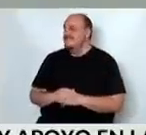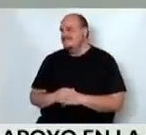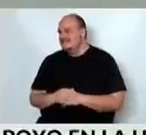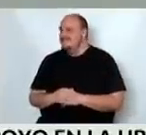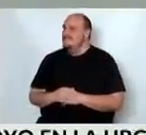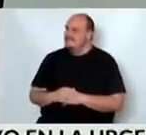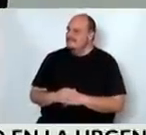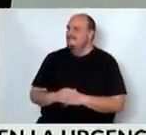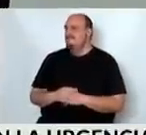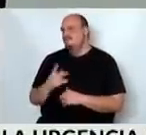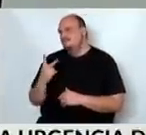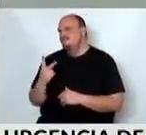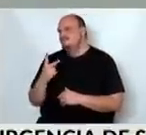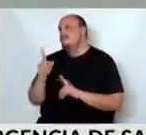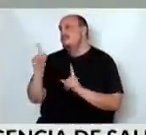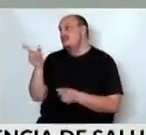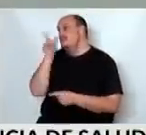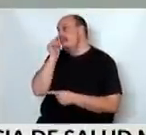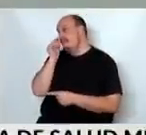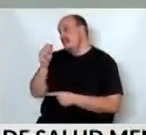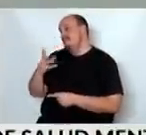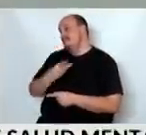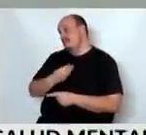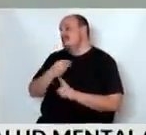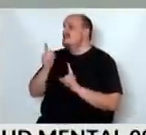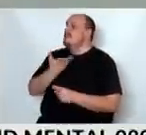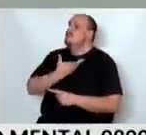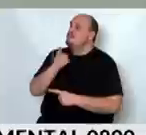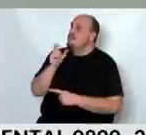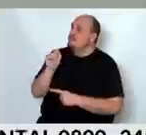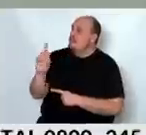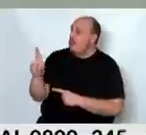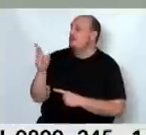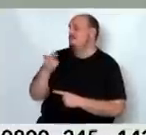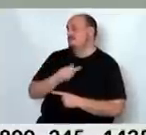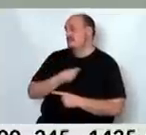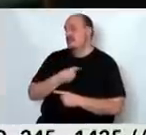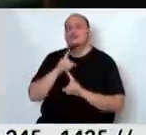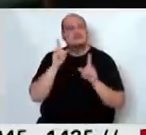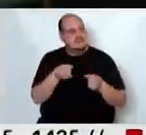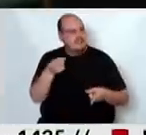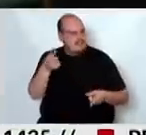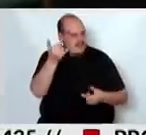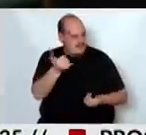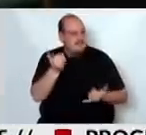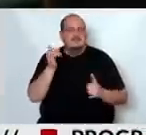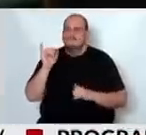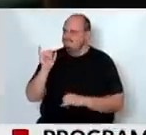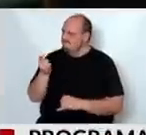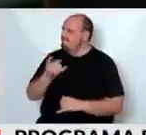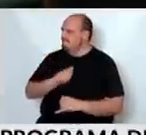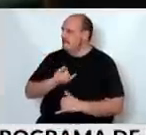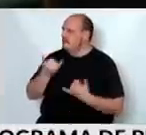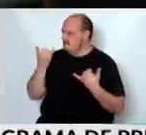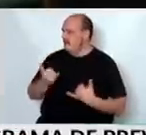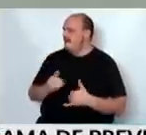Y con miedo por mi papá, y con miedo por Flor, por miedo por sus seres que yo... También está presente. Sí,